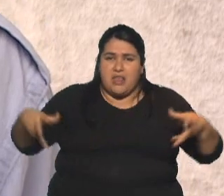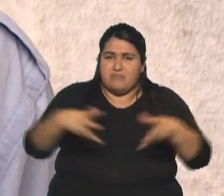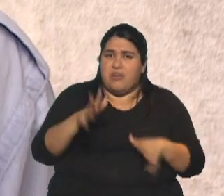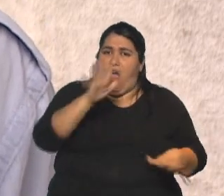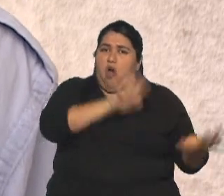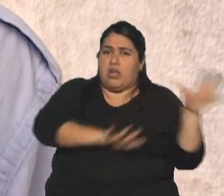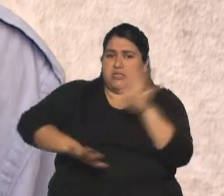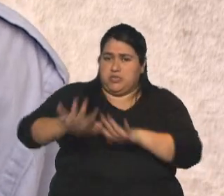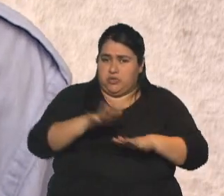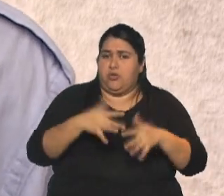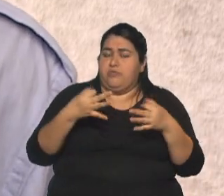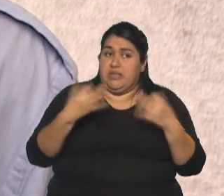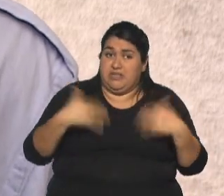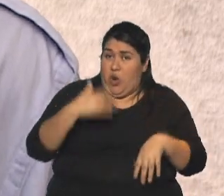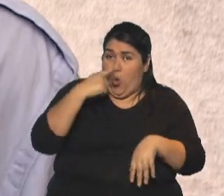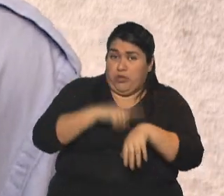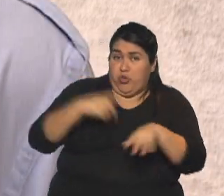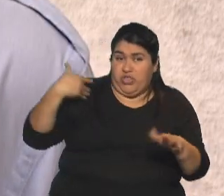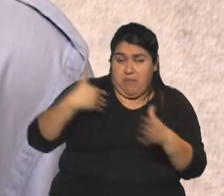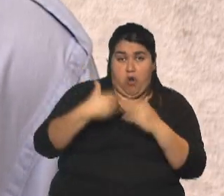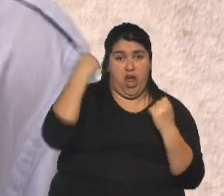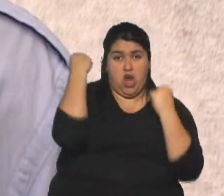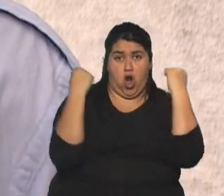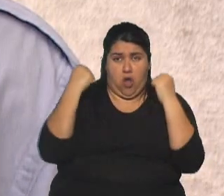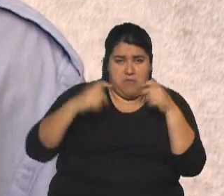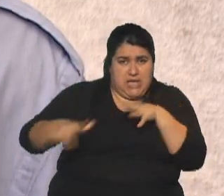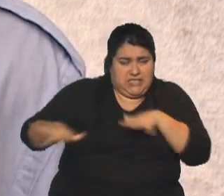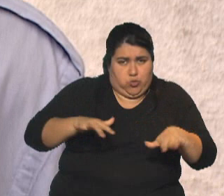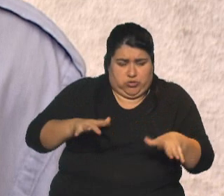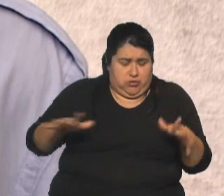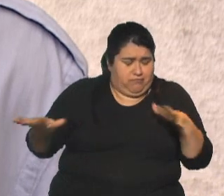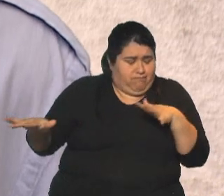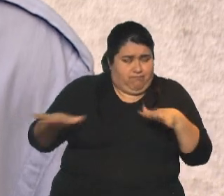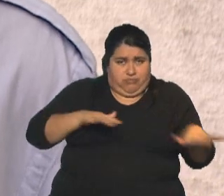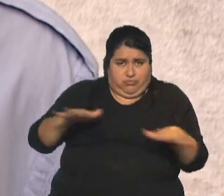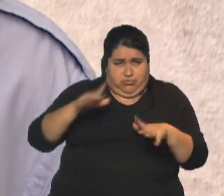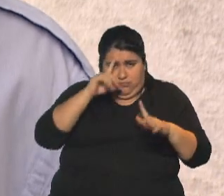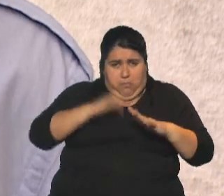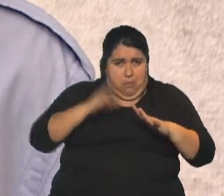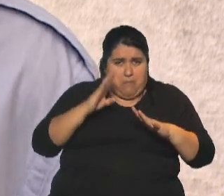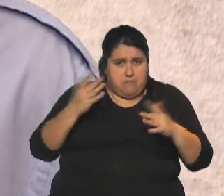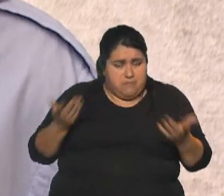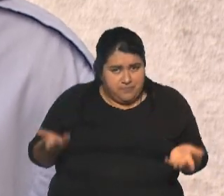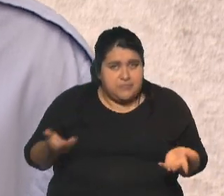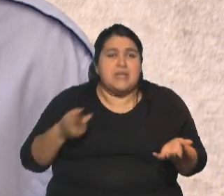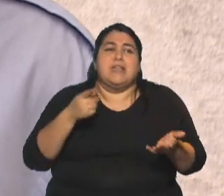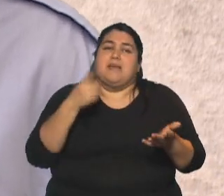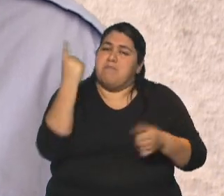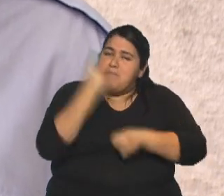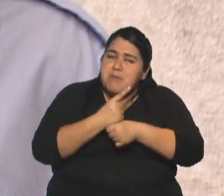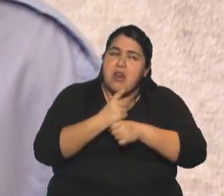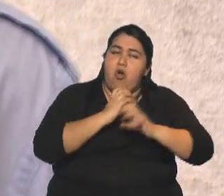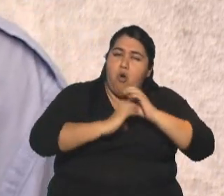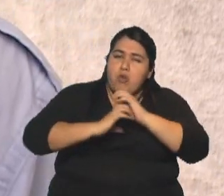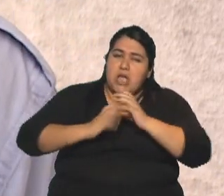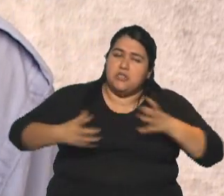bastante convulsionada del último tiempo y en principio pareciera ser uno de los desafíos más fuertes. La segunda es ordenar la comunicación desde mi punto